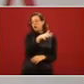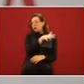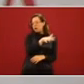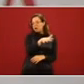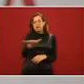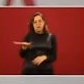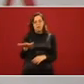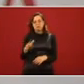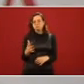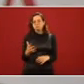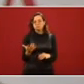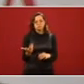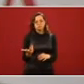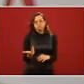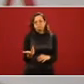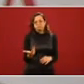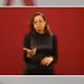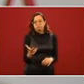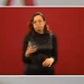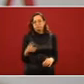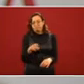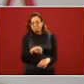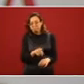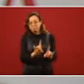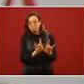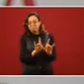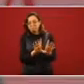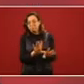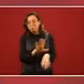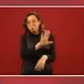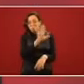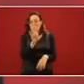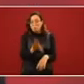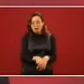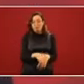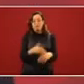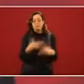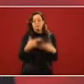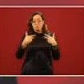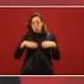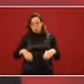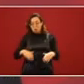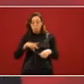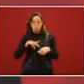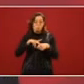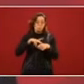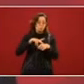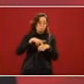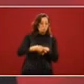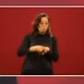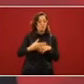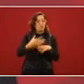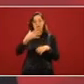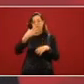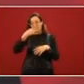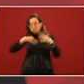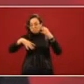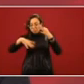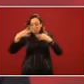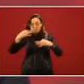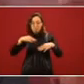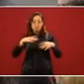se requieren para la disposición de restos humanos, tejidos y líquidos en condiciones